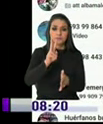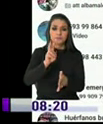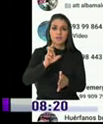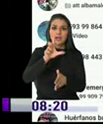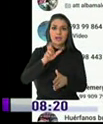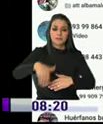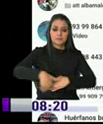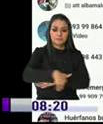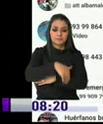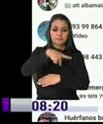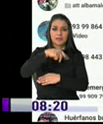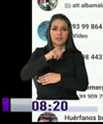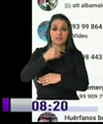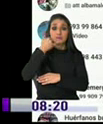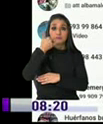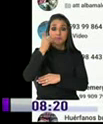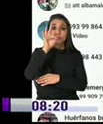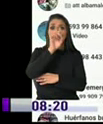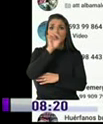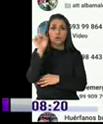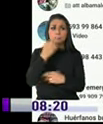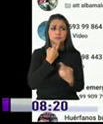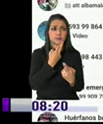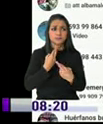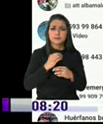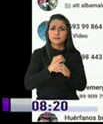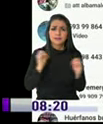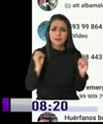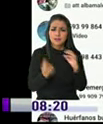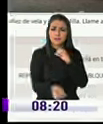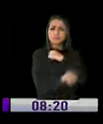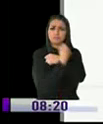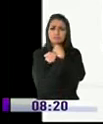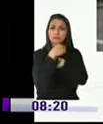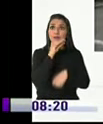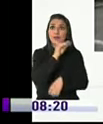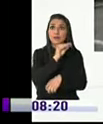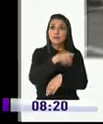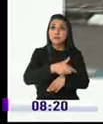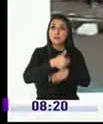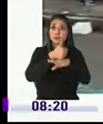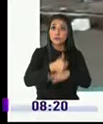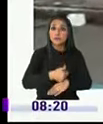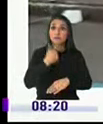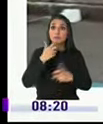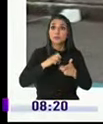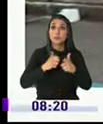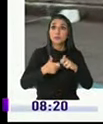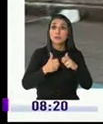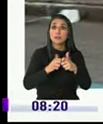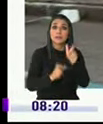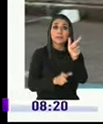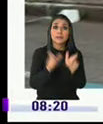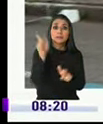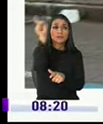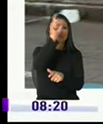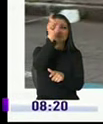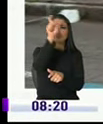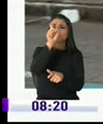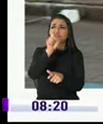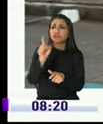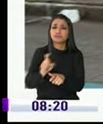llamé al 911 y no me hicieron caso. Se está avisando a las autoridades sobre el problema de las personas que están pintando y grafiteando